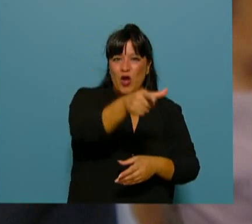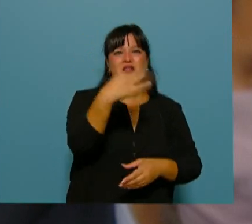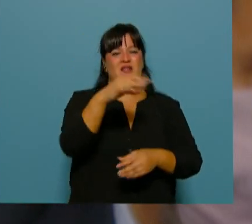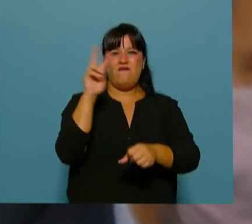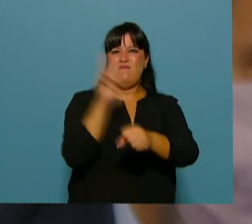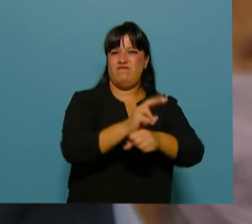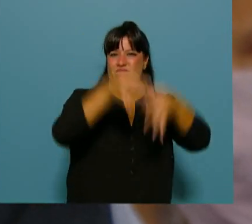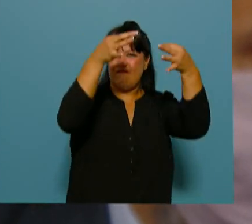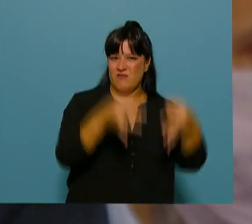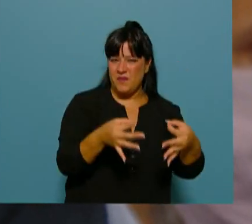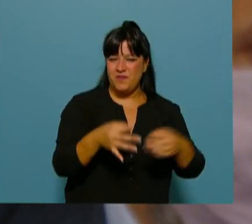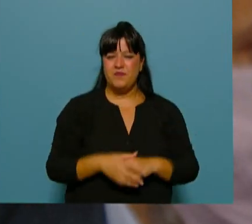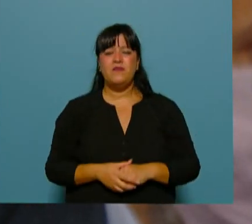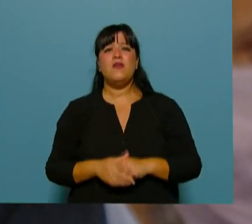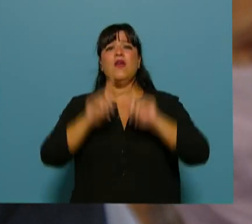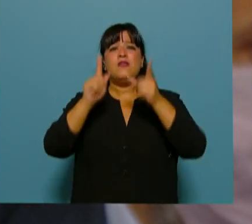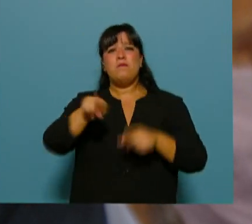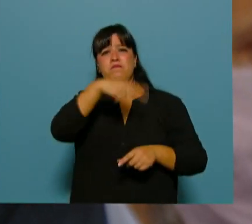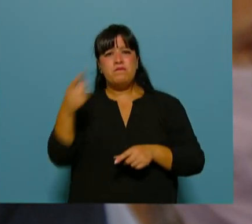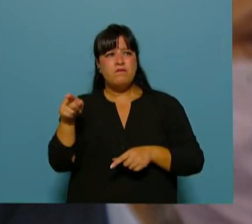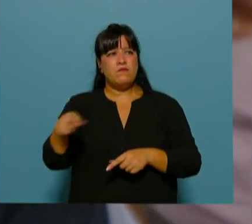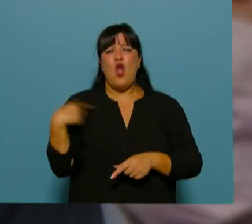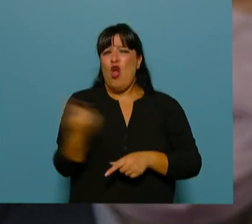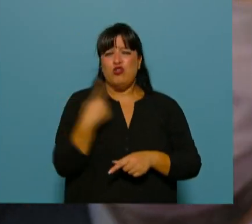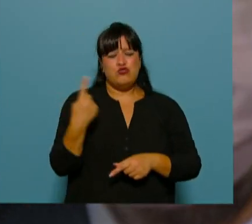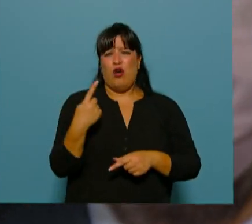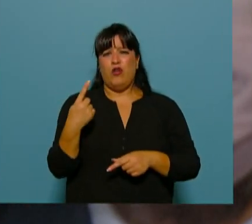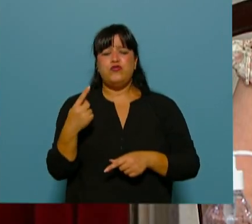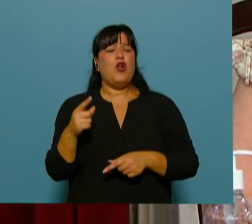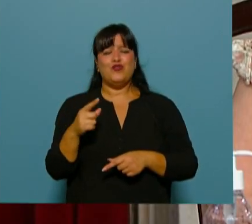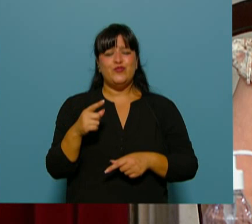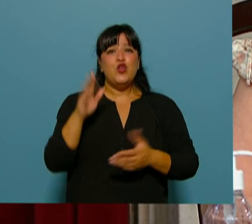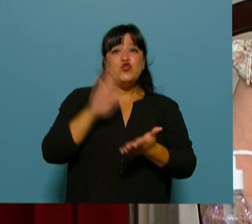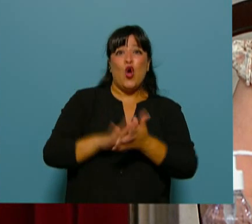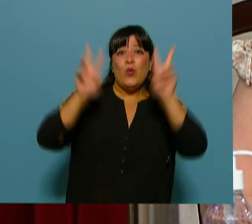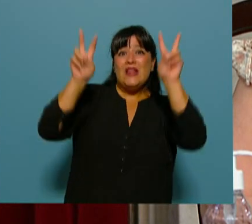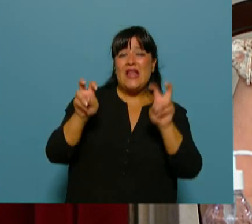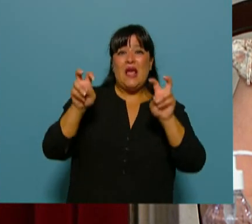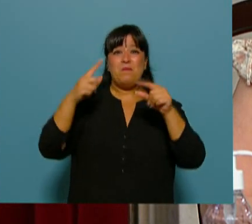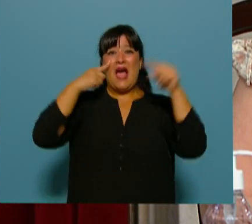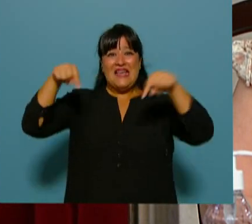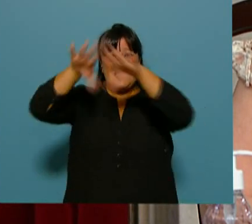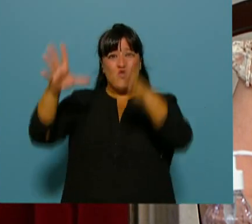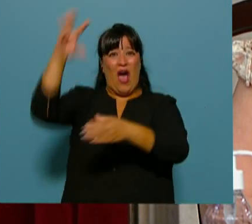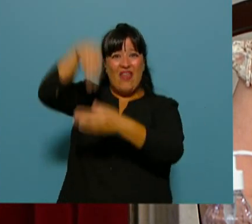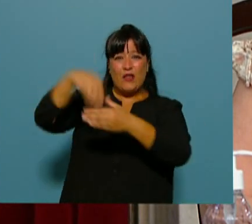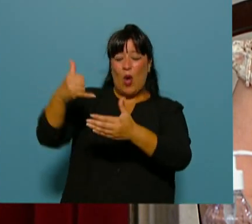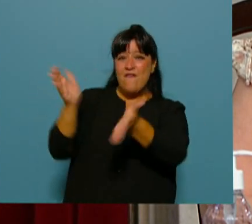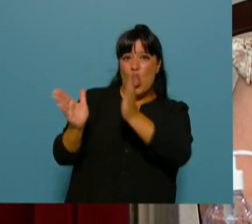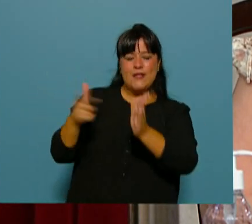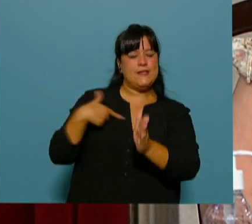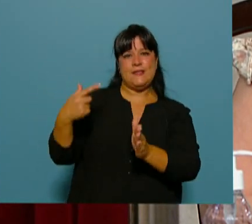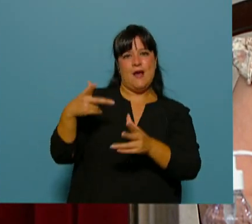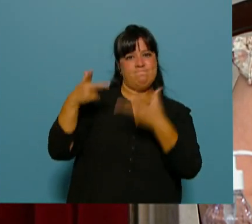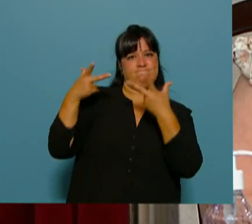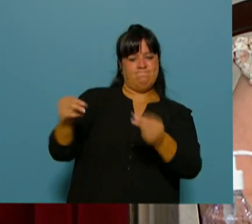seguridad. Por otro lado, hemos sido inflexibles ante los casos de violencia institucional y hemos devuelto a las